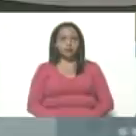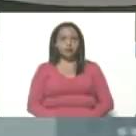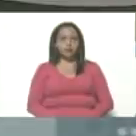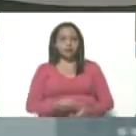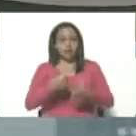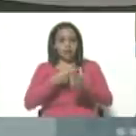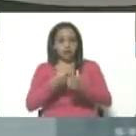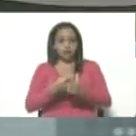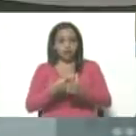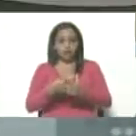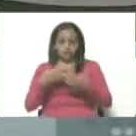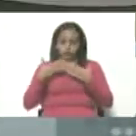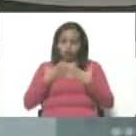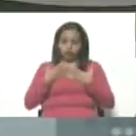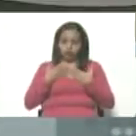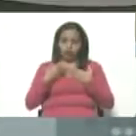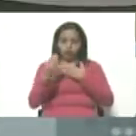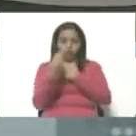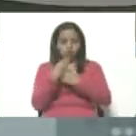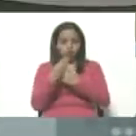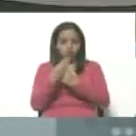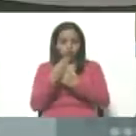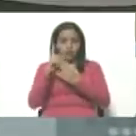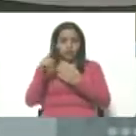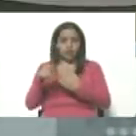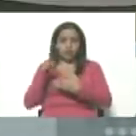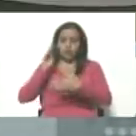Entonces uno se cuida